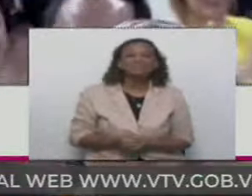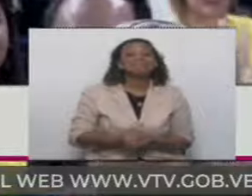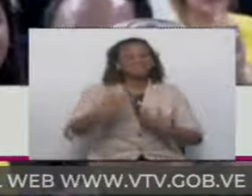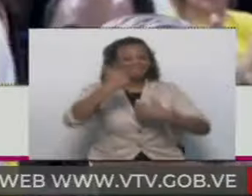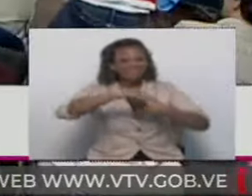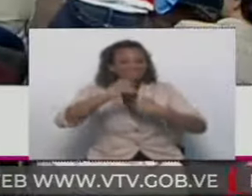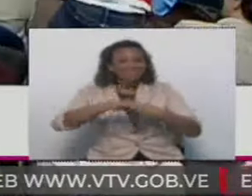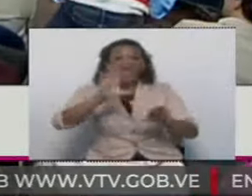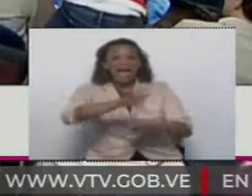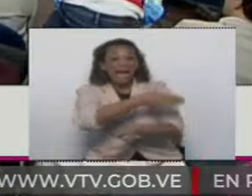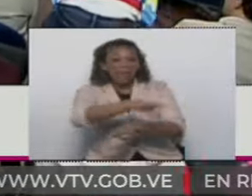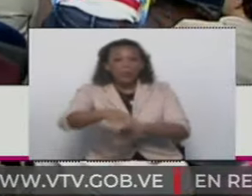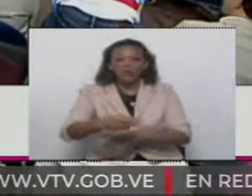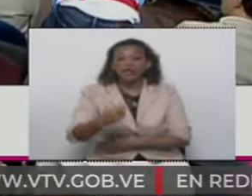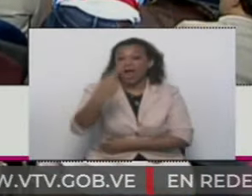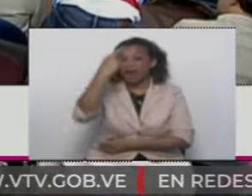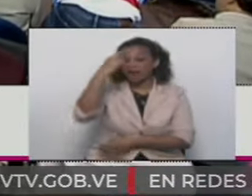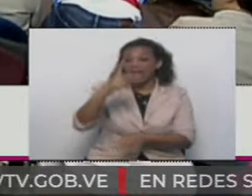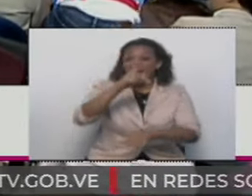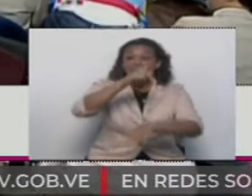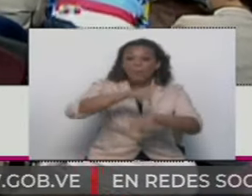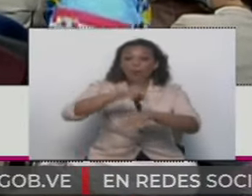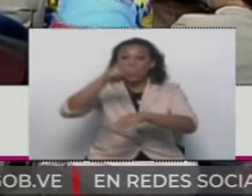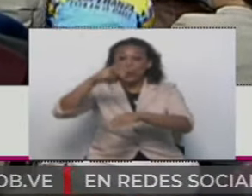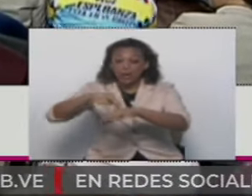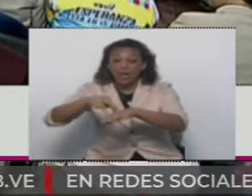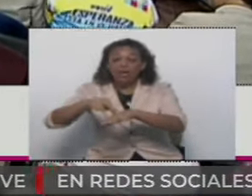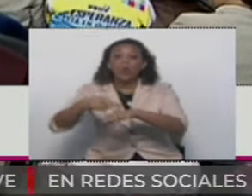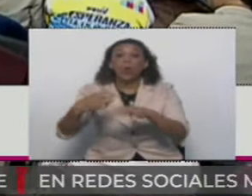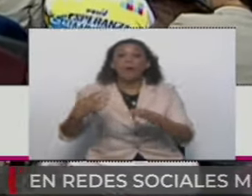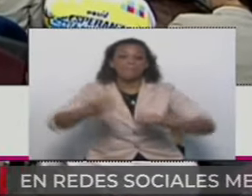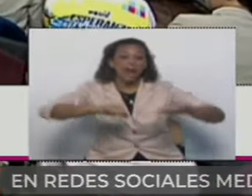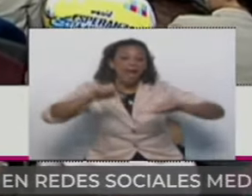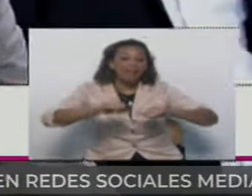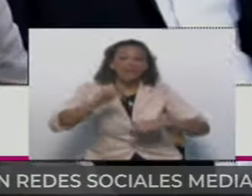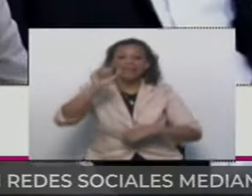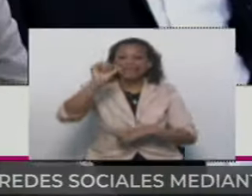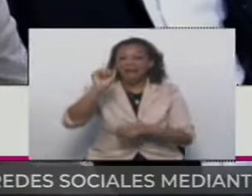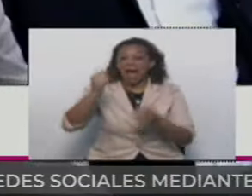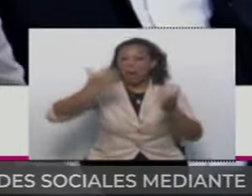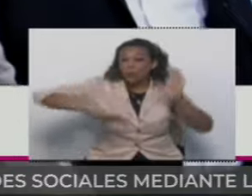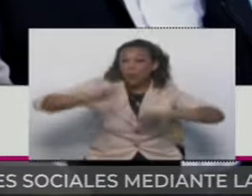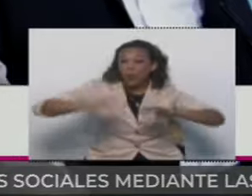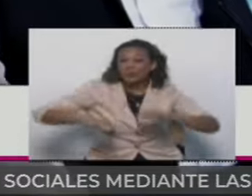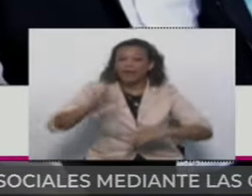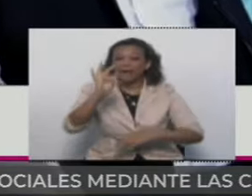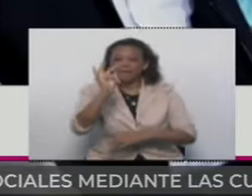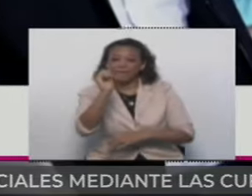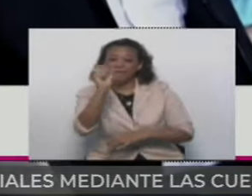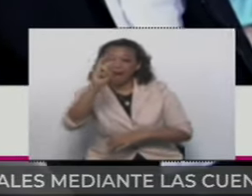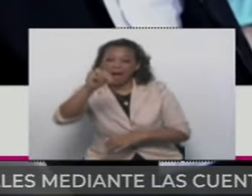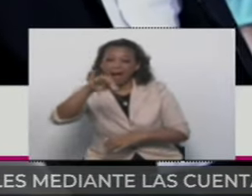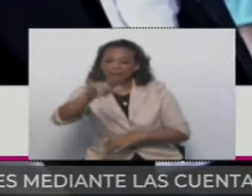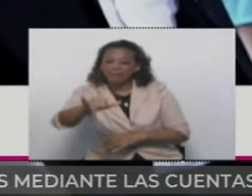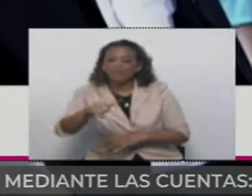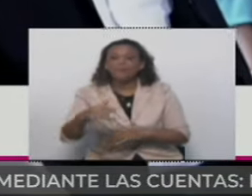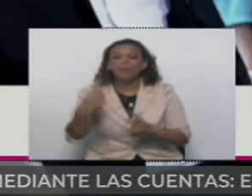el cantante puertorriqueño Hernán Olivera, cantante de La Fania y cantante de la orquesta